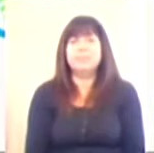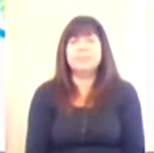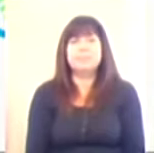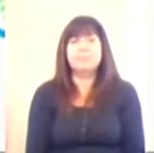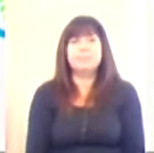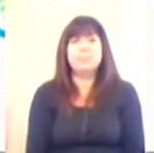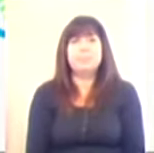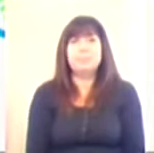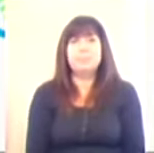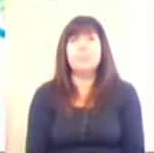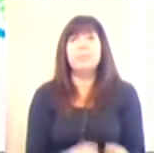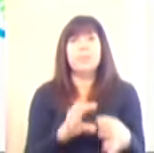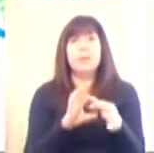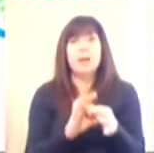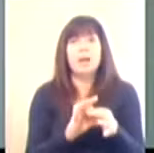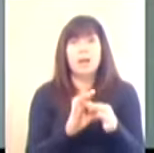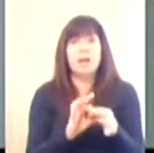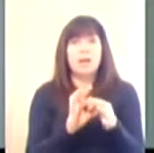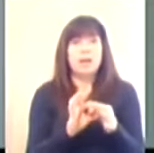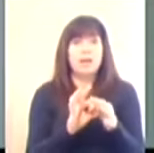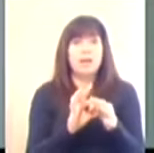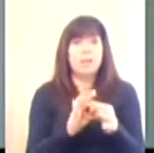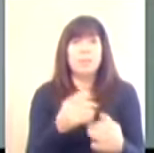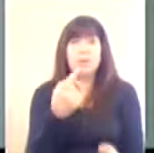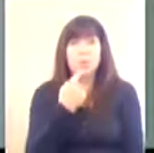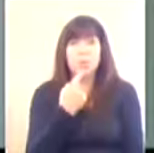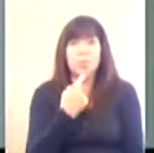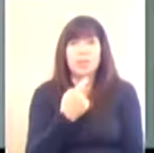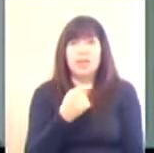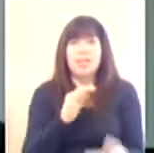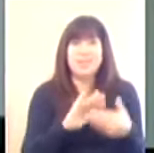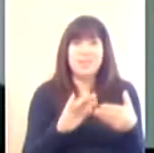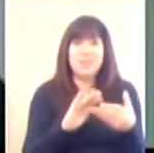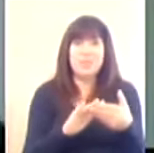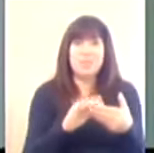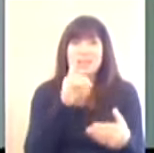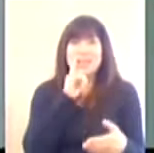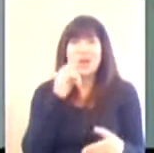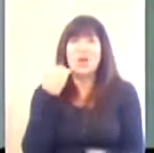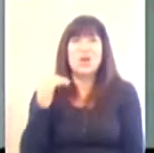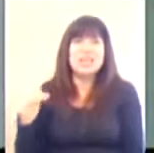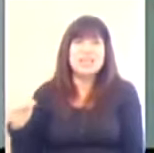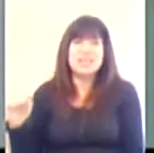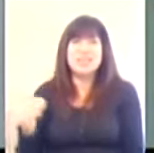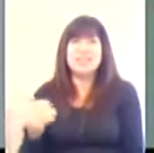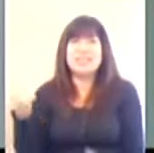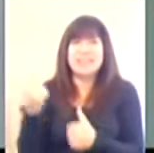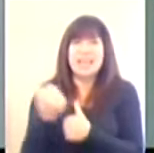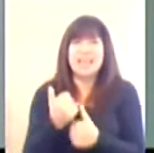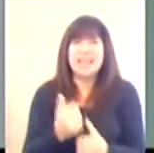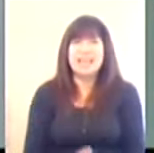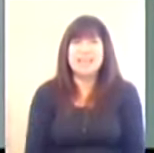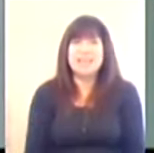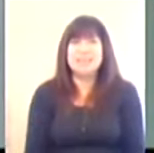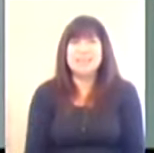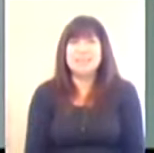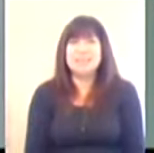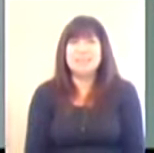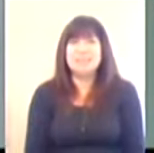Ya, agradezco la pregunta. Disculpe que tengo a los niños por acá cerquita, así que se van a escuchar un poco.